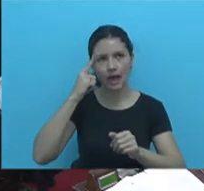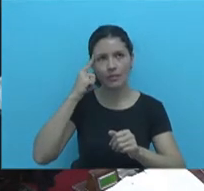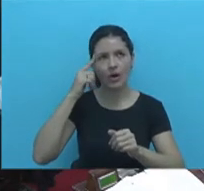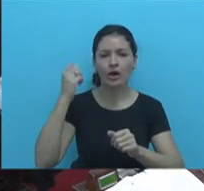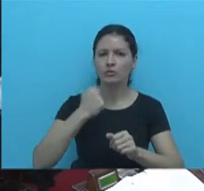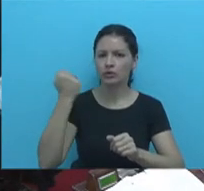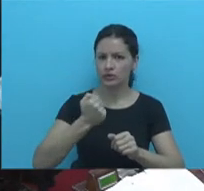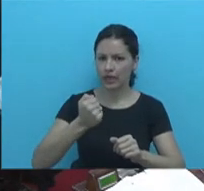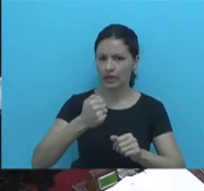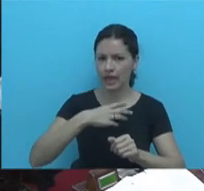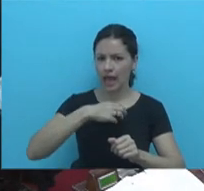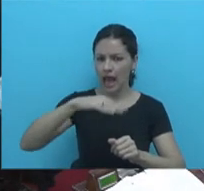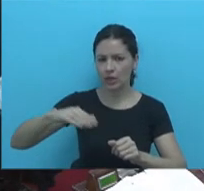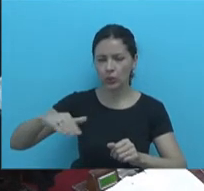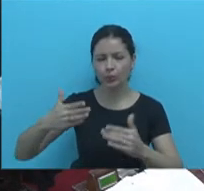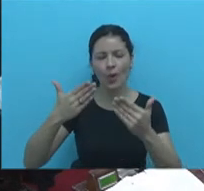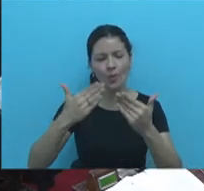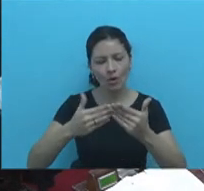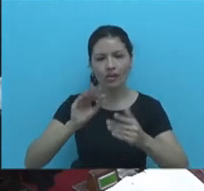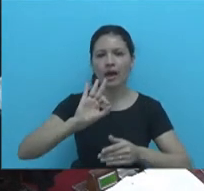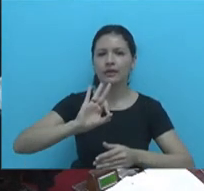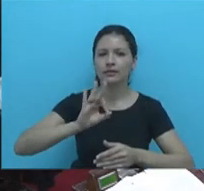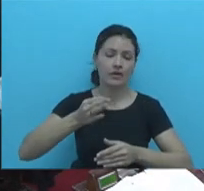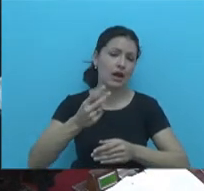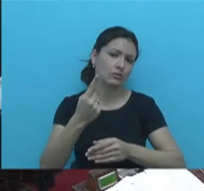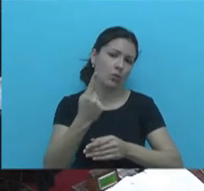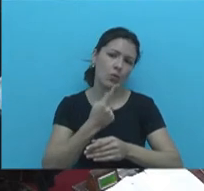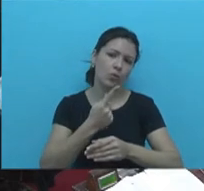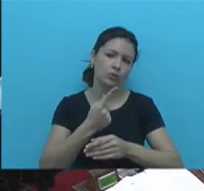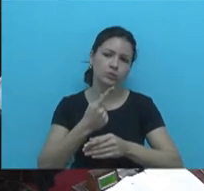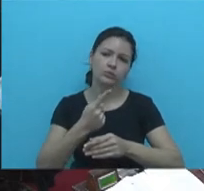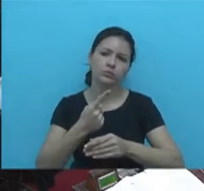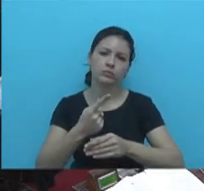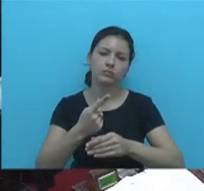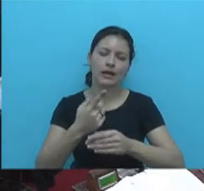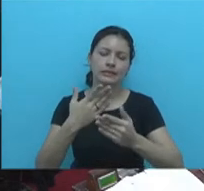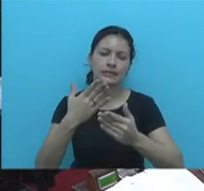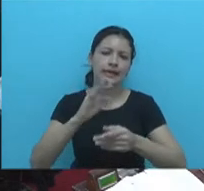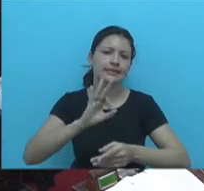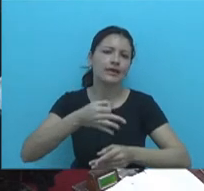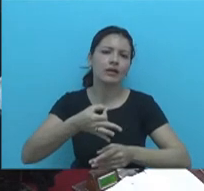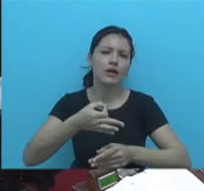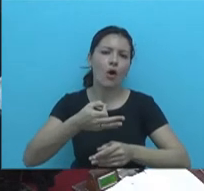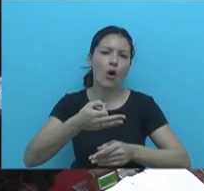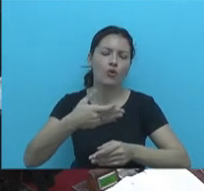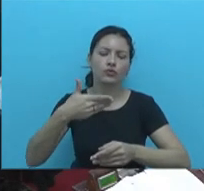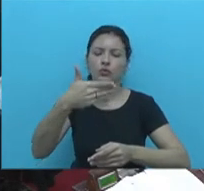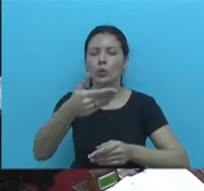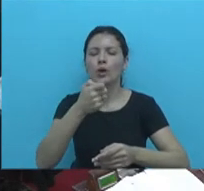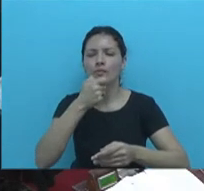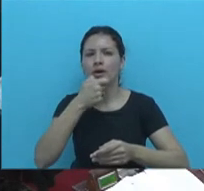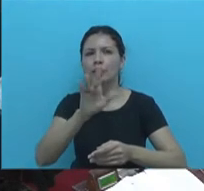en todo ese transcurso del año o de los 2 años que cursó el taller. dentro si eligió su